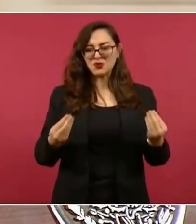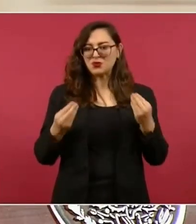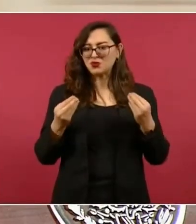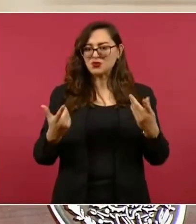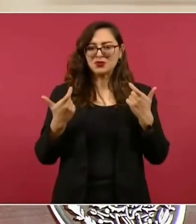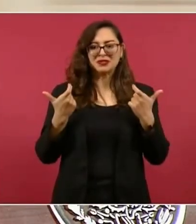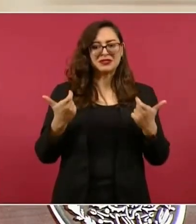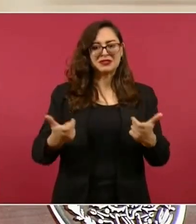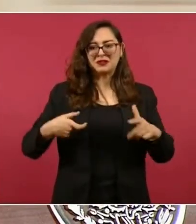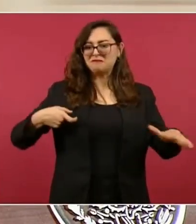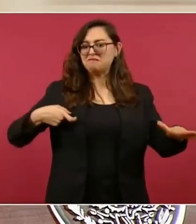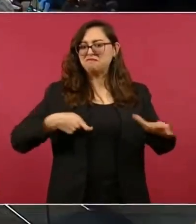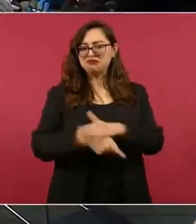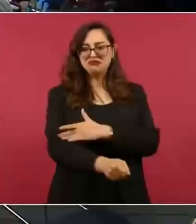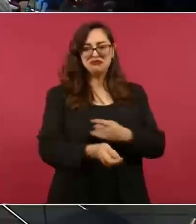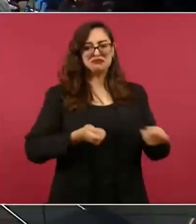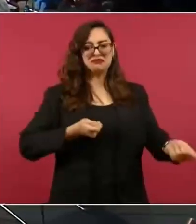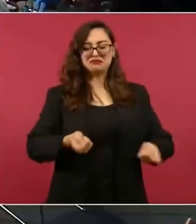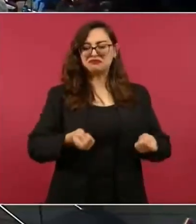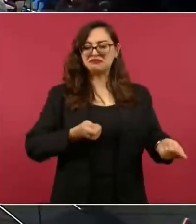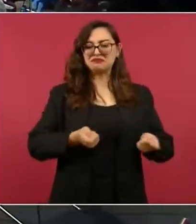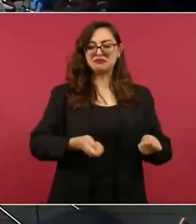muchísimo dinero para los medios.